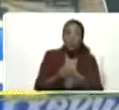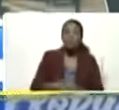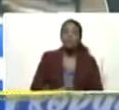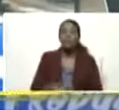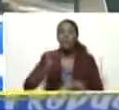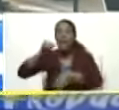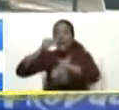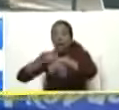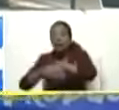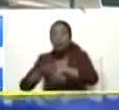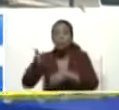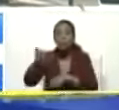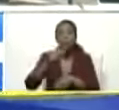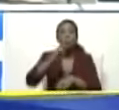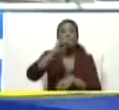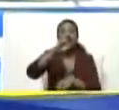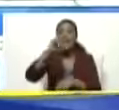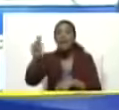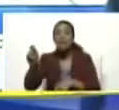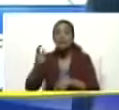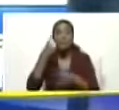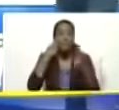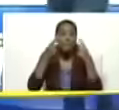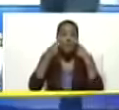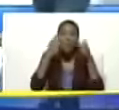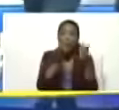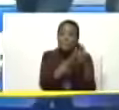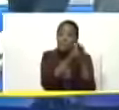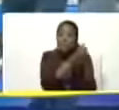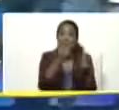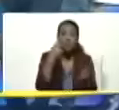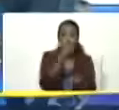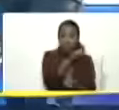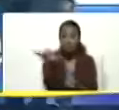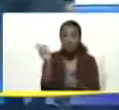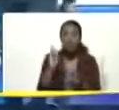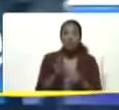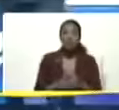Héctor, Néstor, está pendiente el emprendimiento aquí.